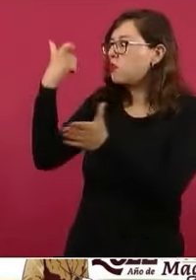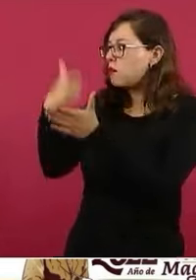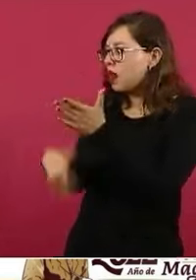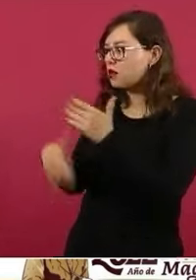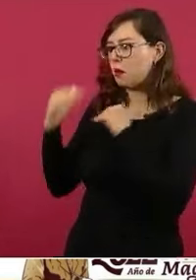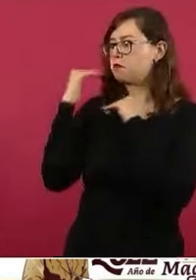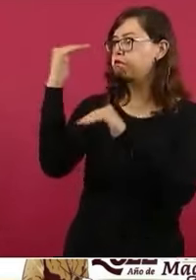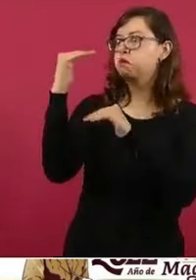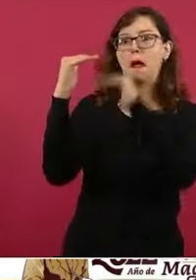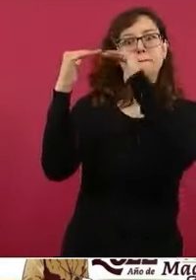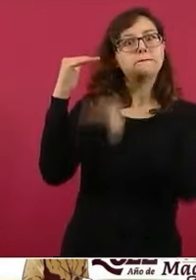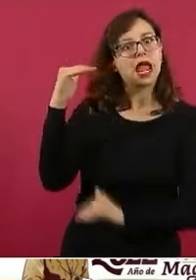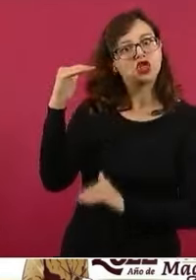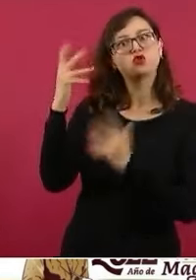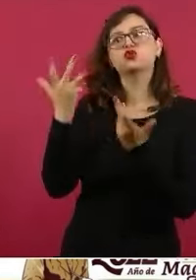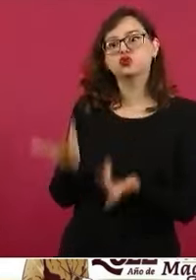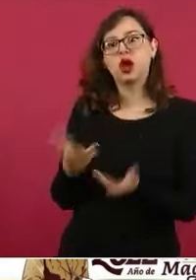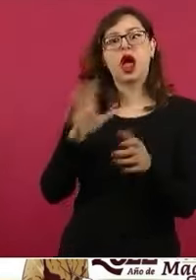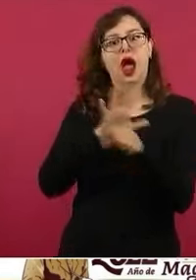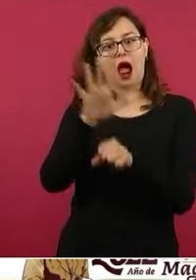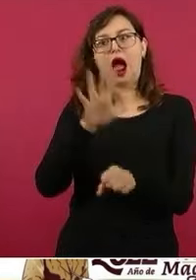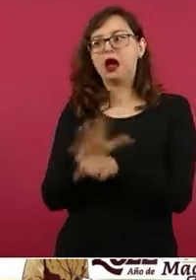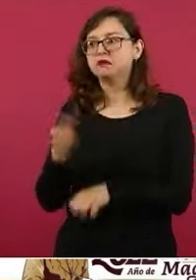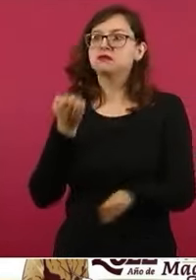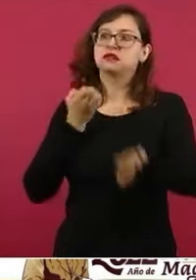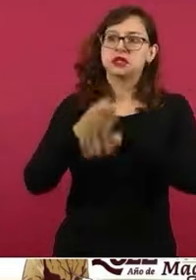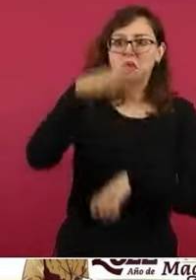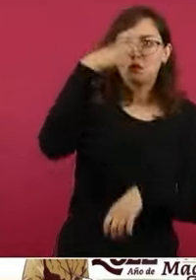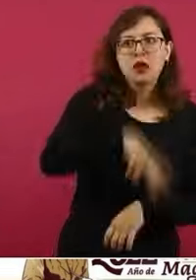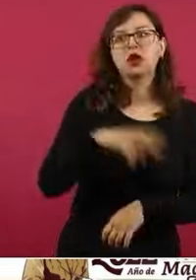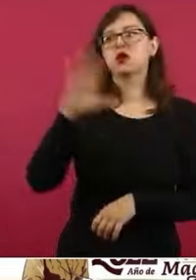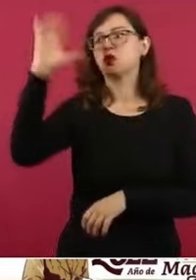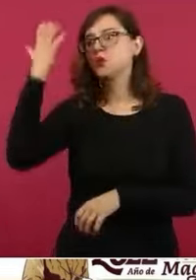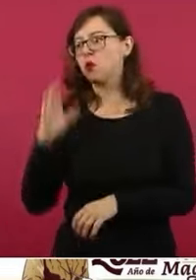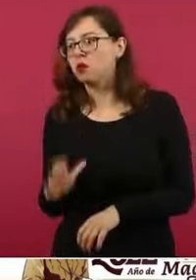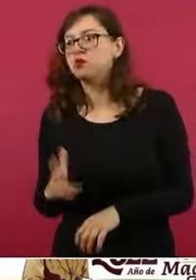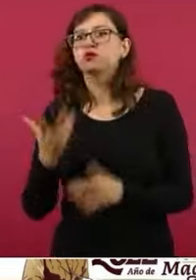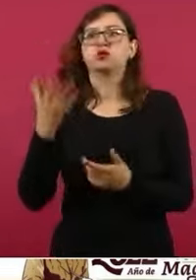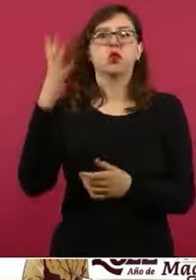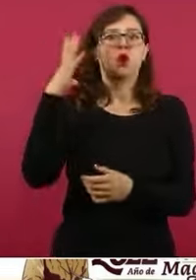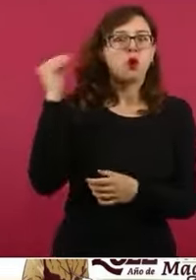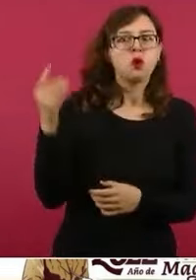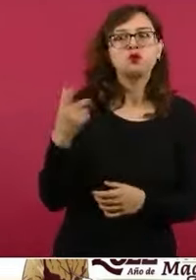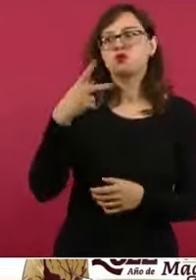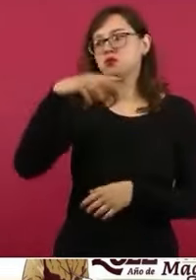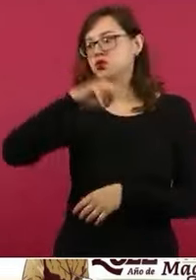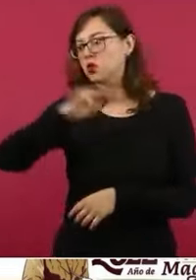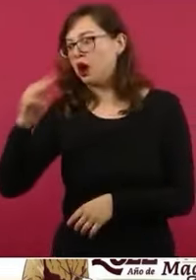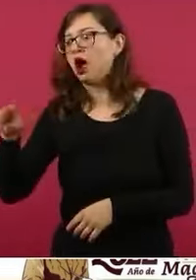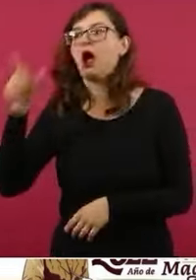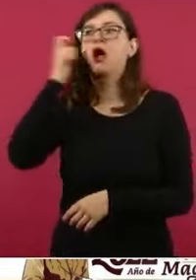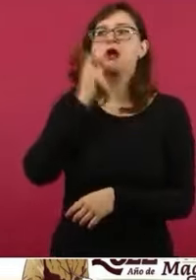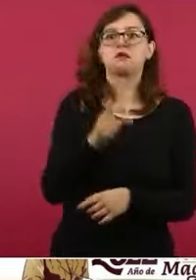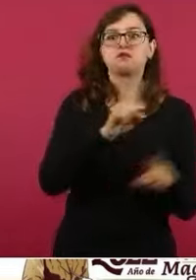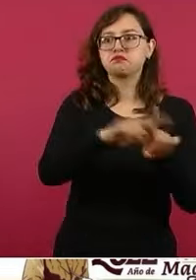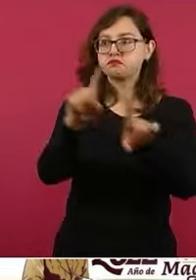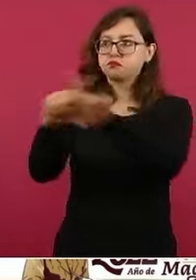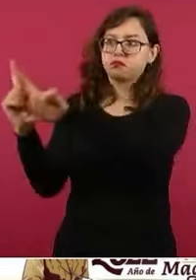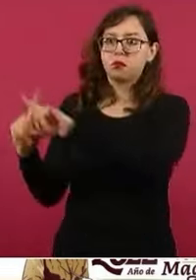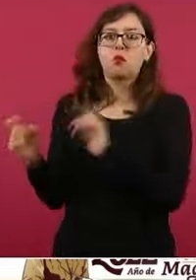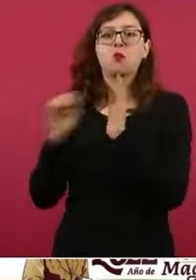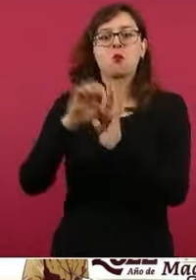México, Coahuila, Guanajuato, Michoacán, Sinaloa, Zacatecas y Guerrero. Un ejemplo, gas premium en